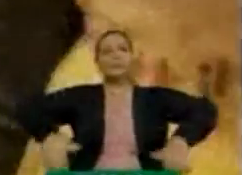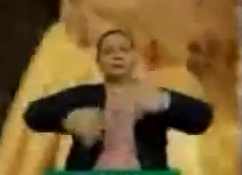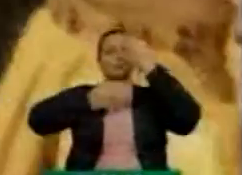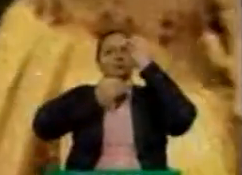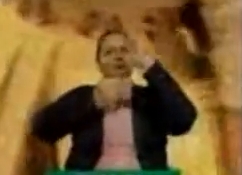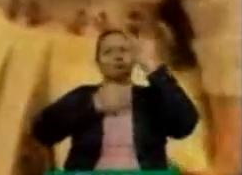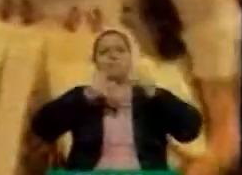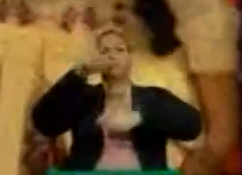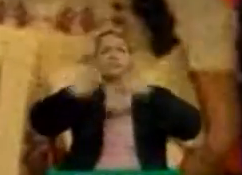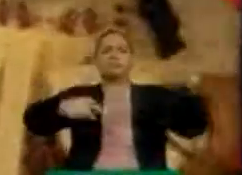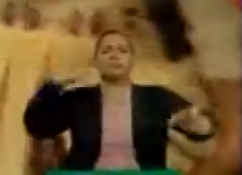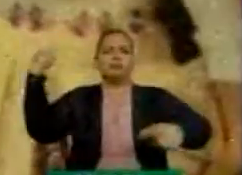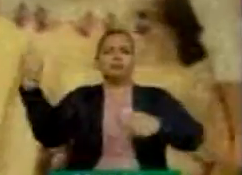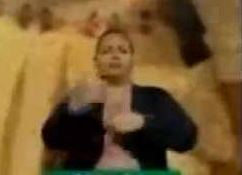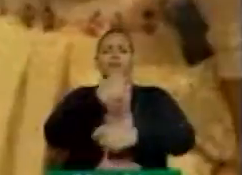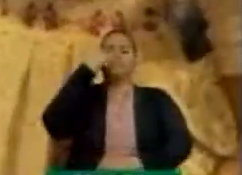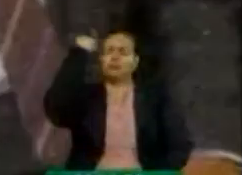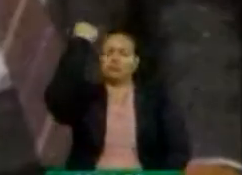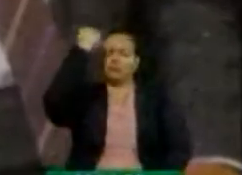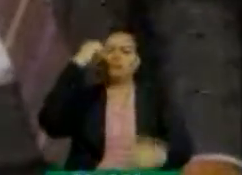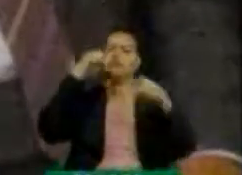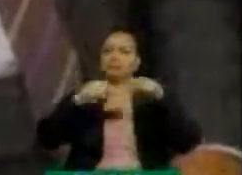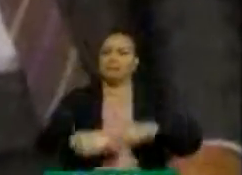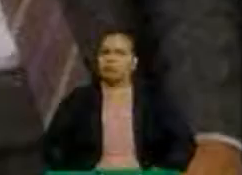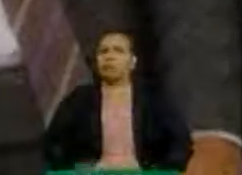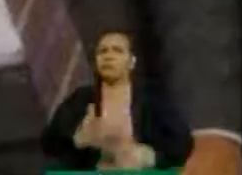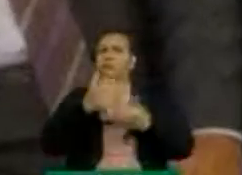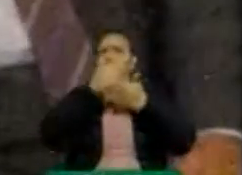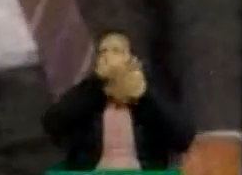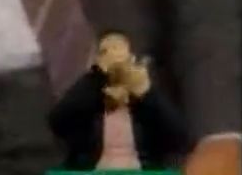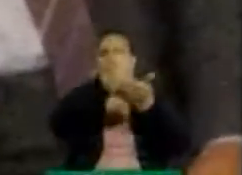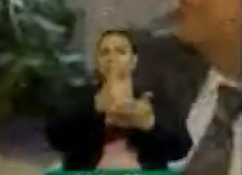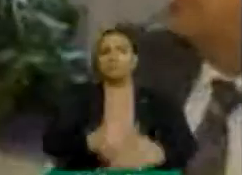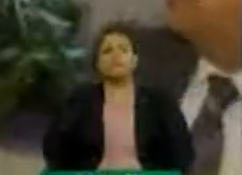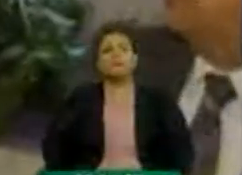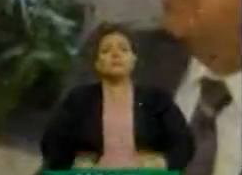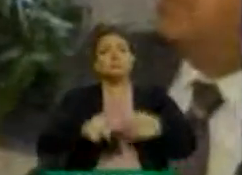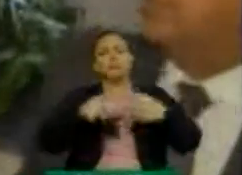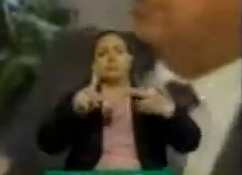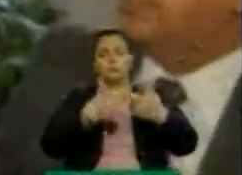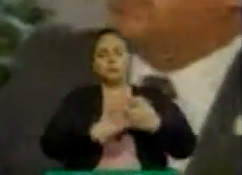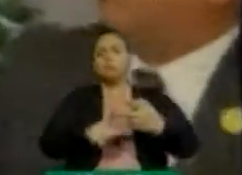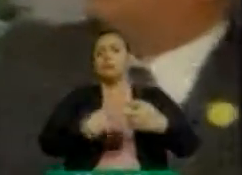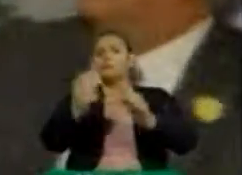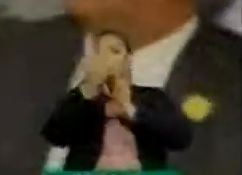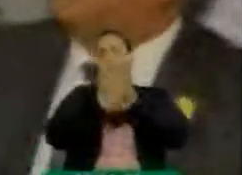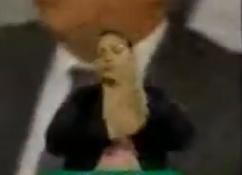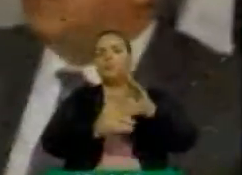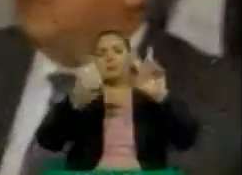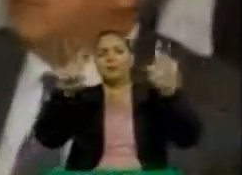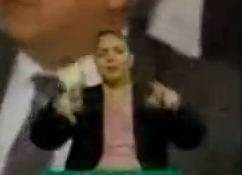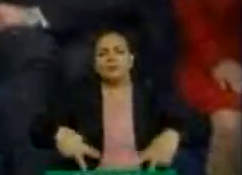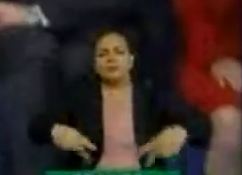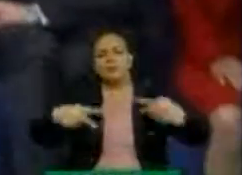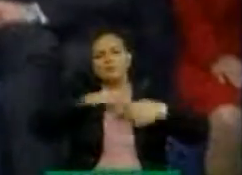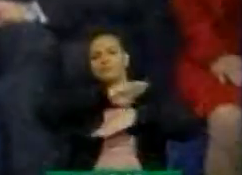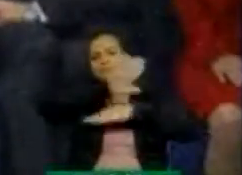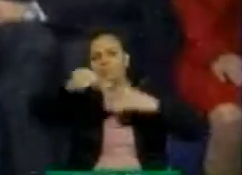el plan toda una vida además de temas de inclusión y desarrollo sostenible informó valeriana